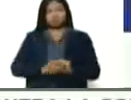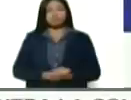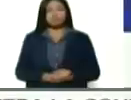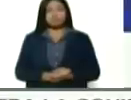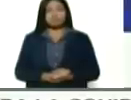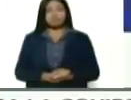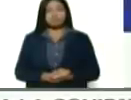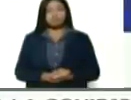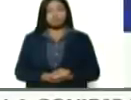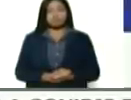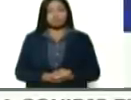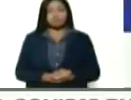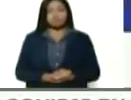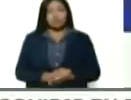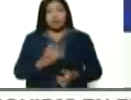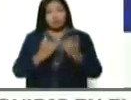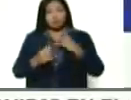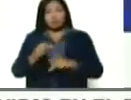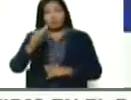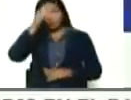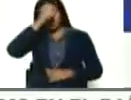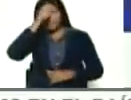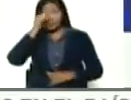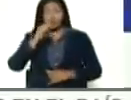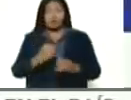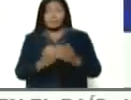el último domingo de mayo